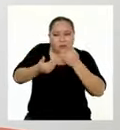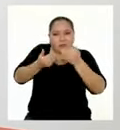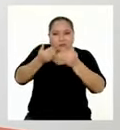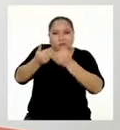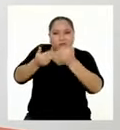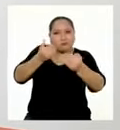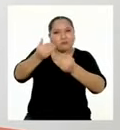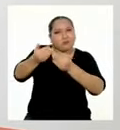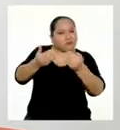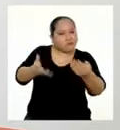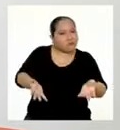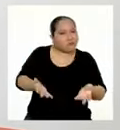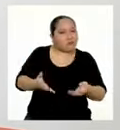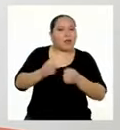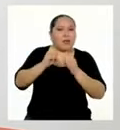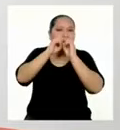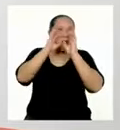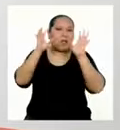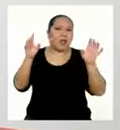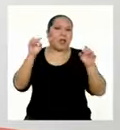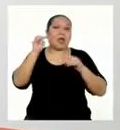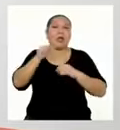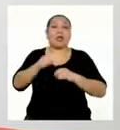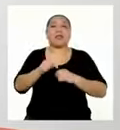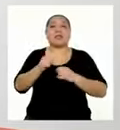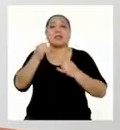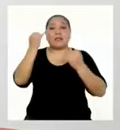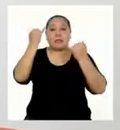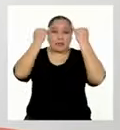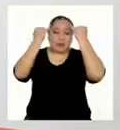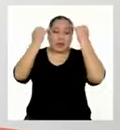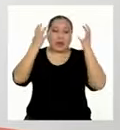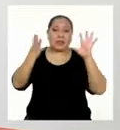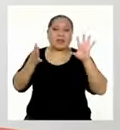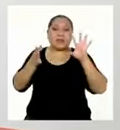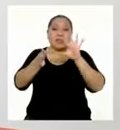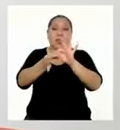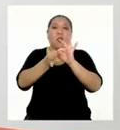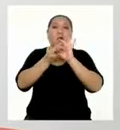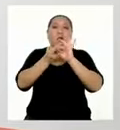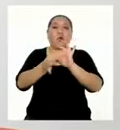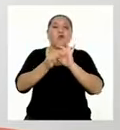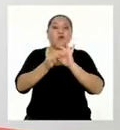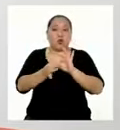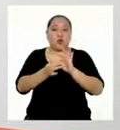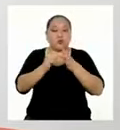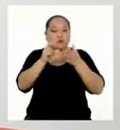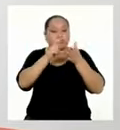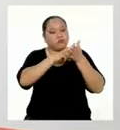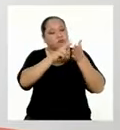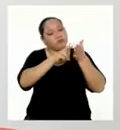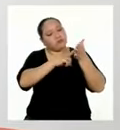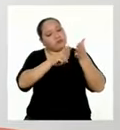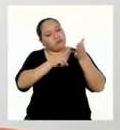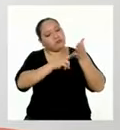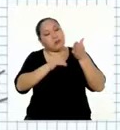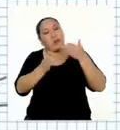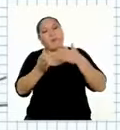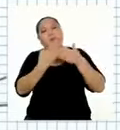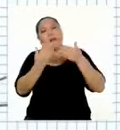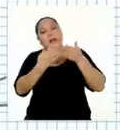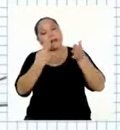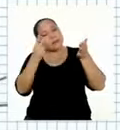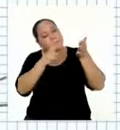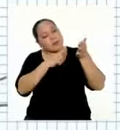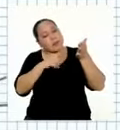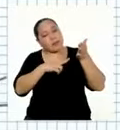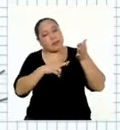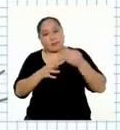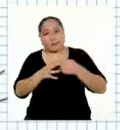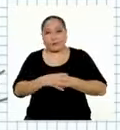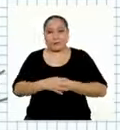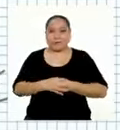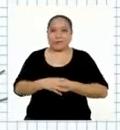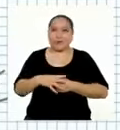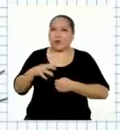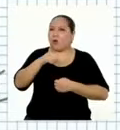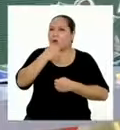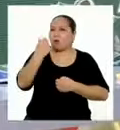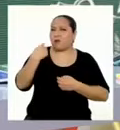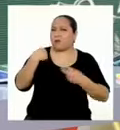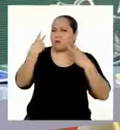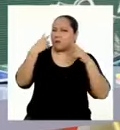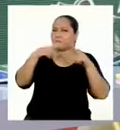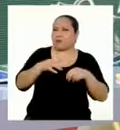logren desarrollar las ideas con una unión adecuada que el texto fluya al leerlo. ¿Qué otra cosa